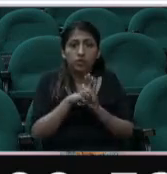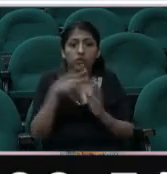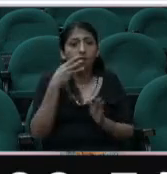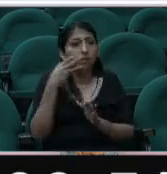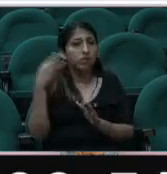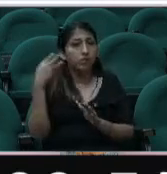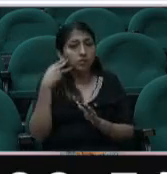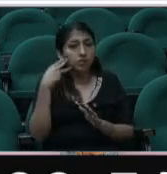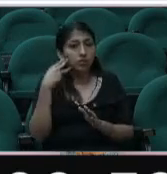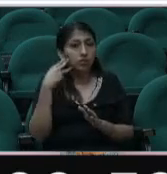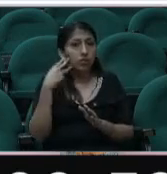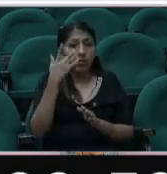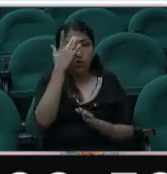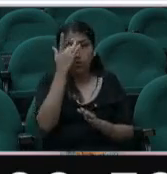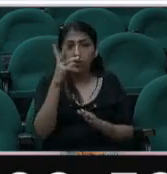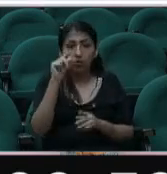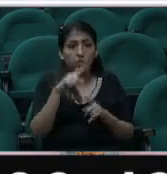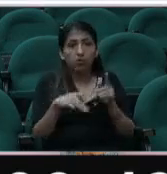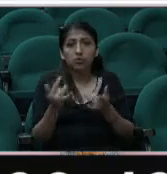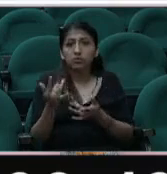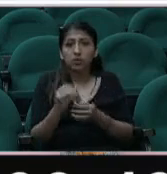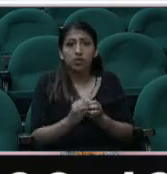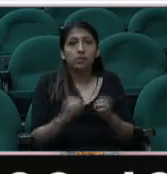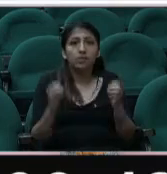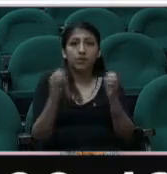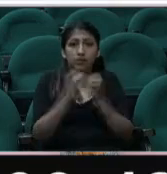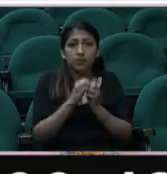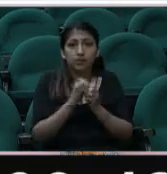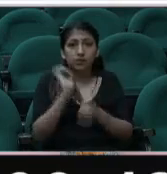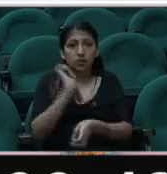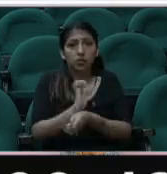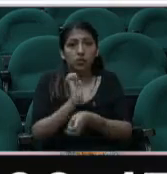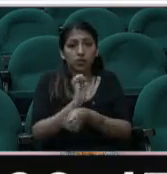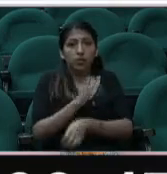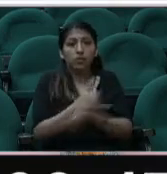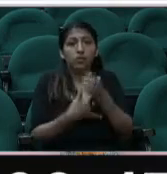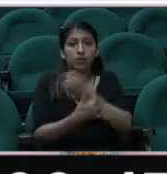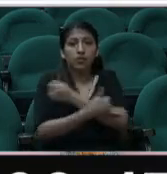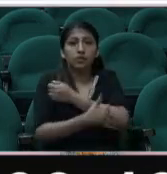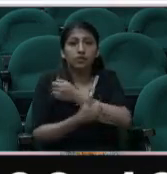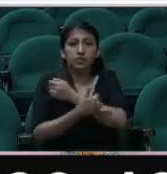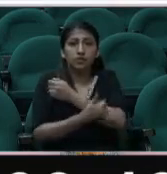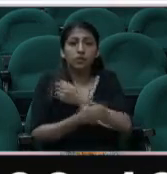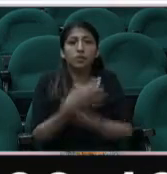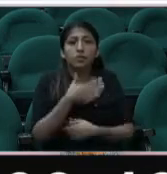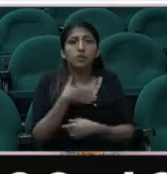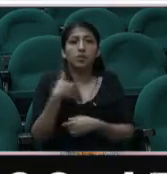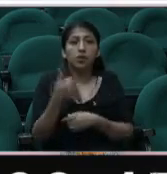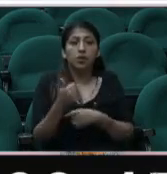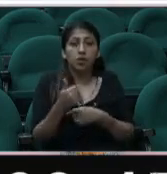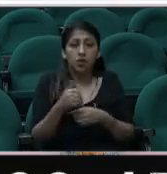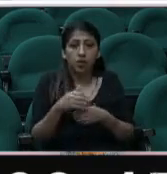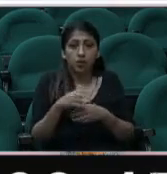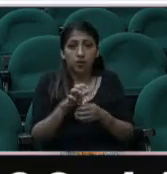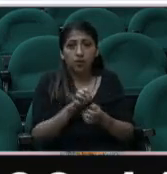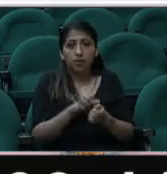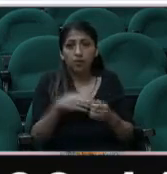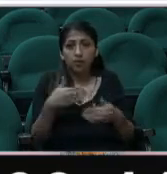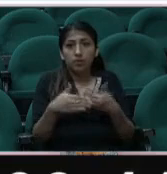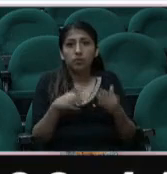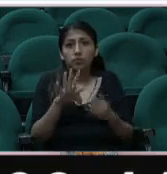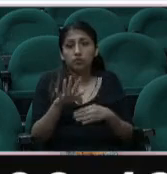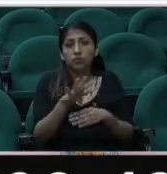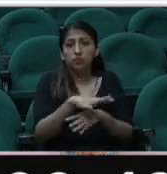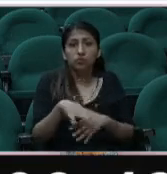amazónica porque no podemos esperar más sin duda de cuadro es uno de los países mejor emprendedores de la zona